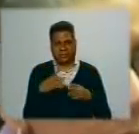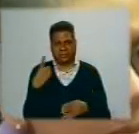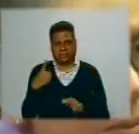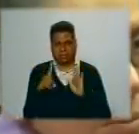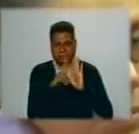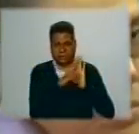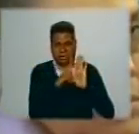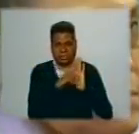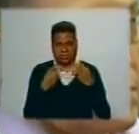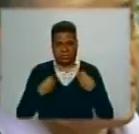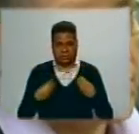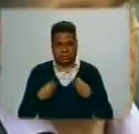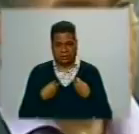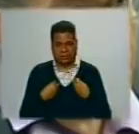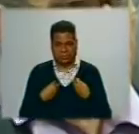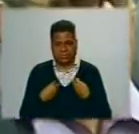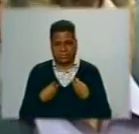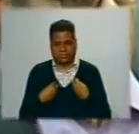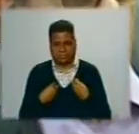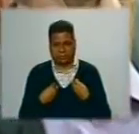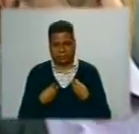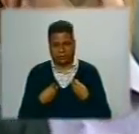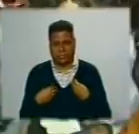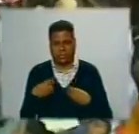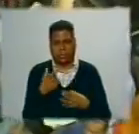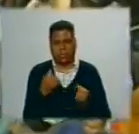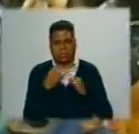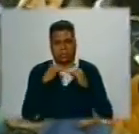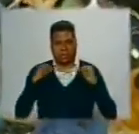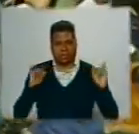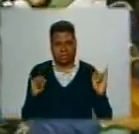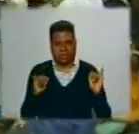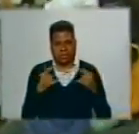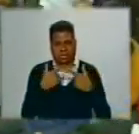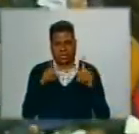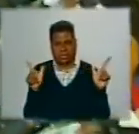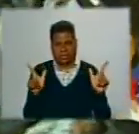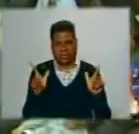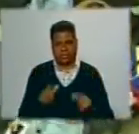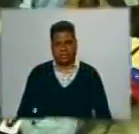existir como Estado soberano, independiente y libre.